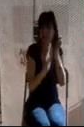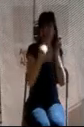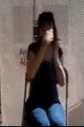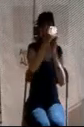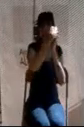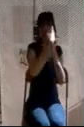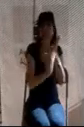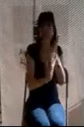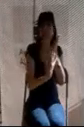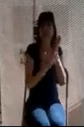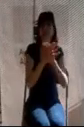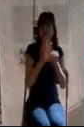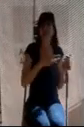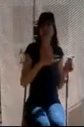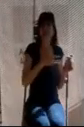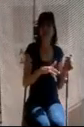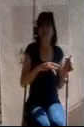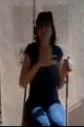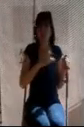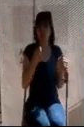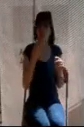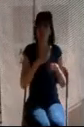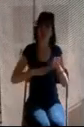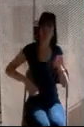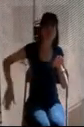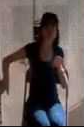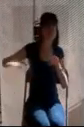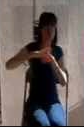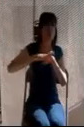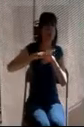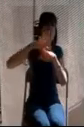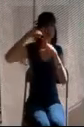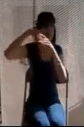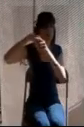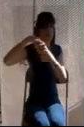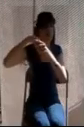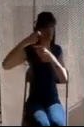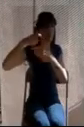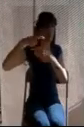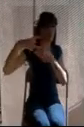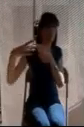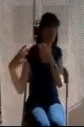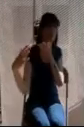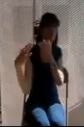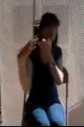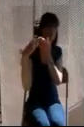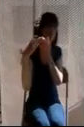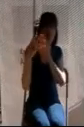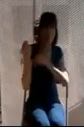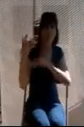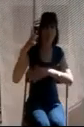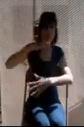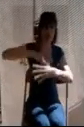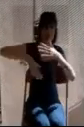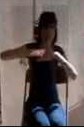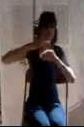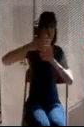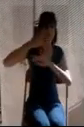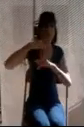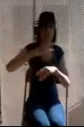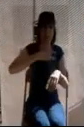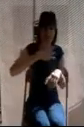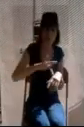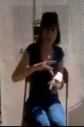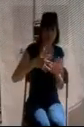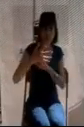con una batería de indultos que encubren una suerte de amnistía. En el batiburrillo que nos ha hecho, déjeme decirlo así, señor Andradas, mezcla indultos con